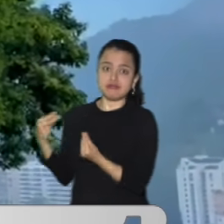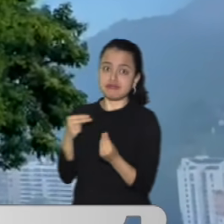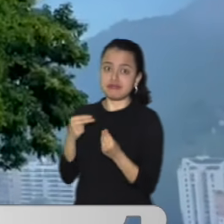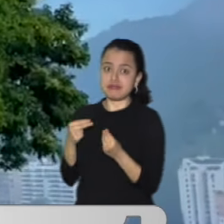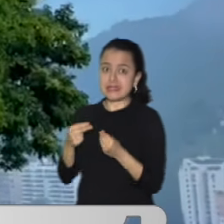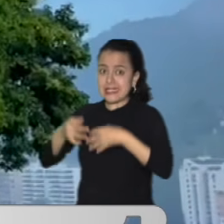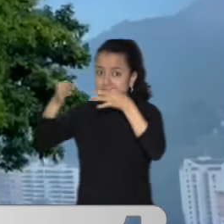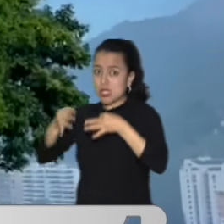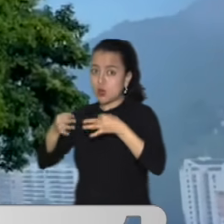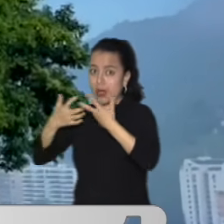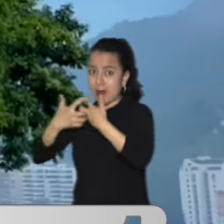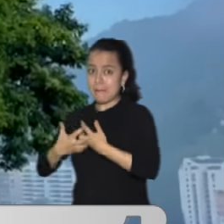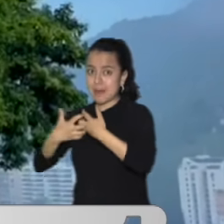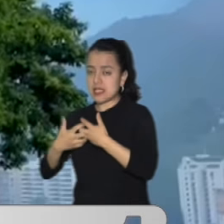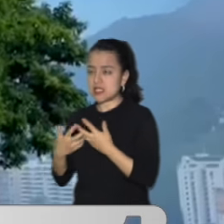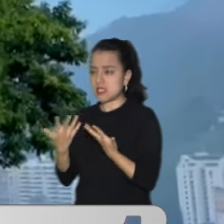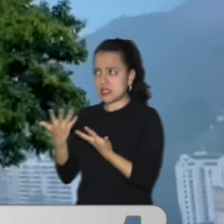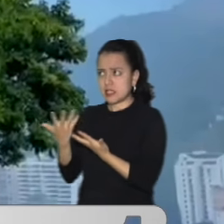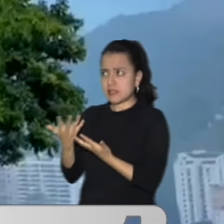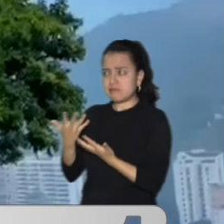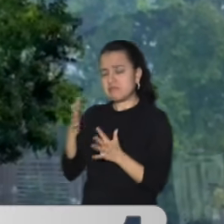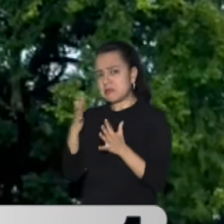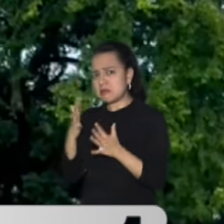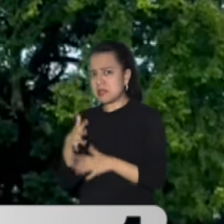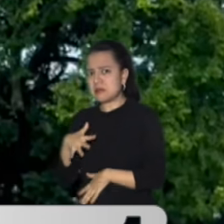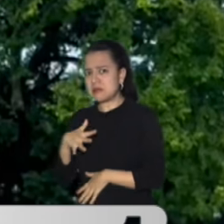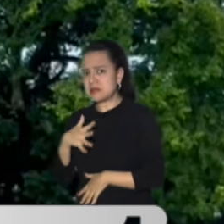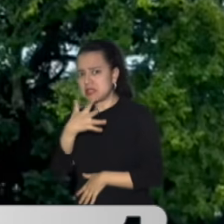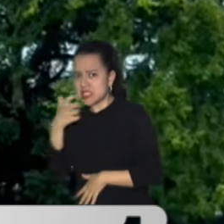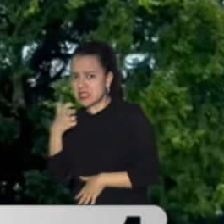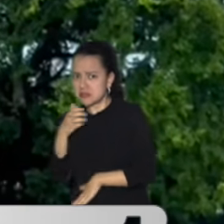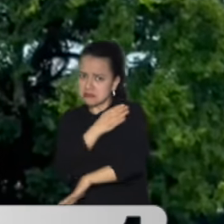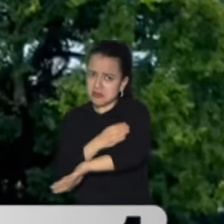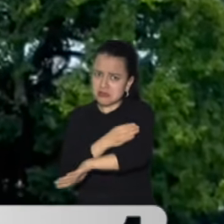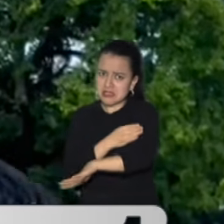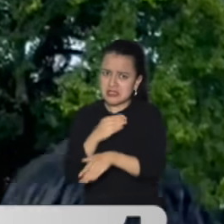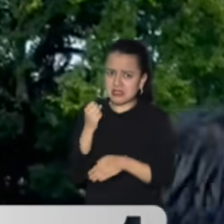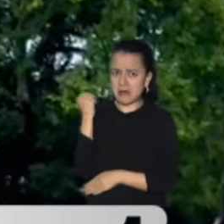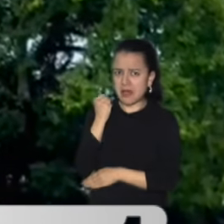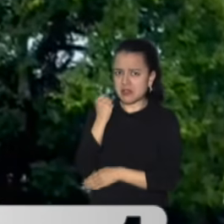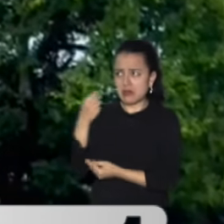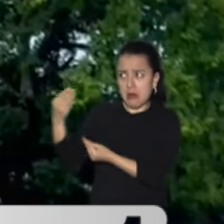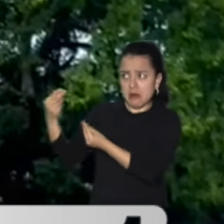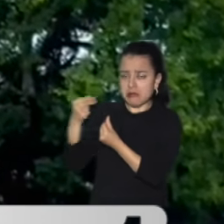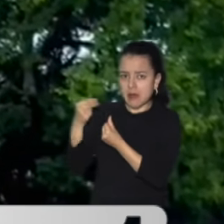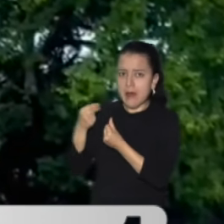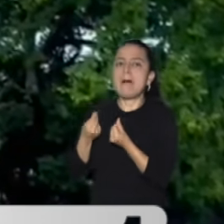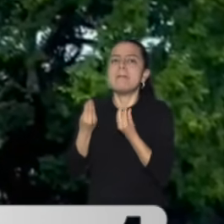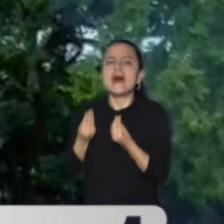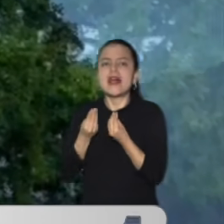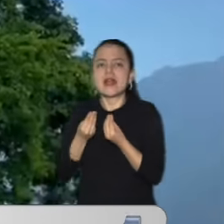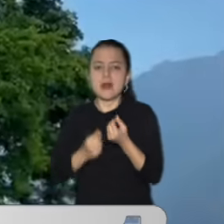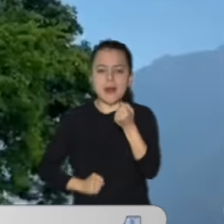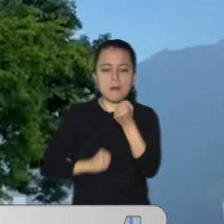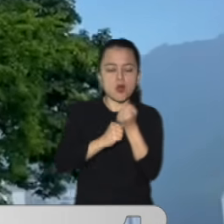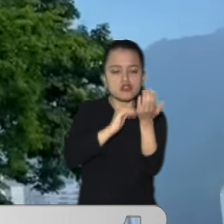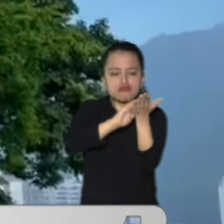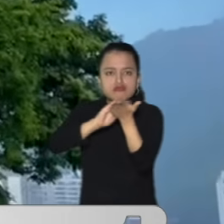son aproximadamente por unos 500 millones de pesos. Pero también la alcaldía explicó que en este sitio